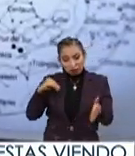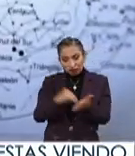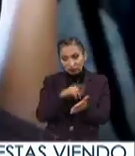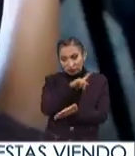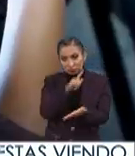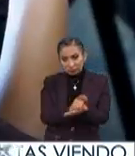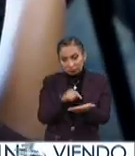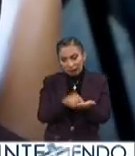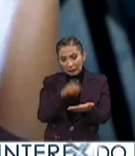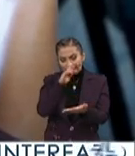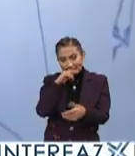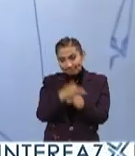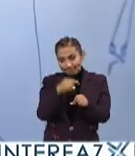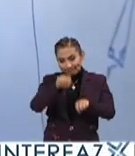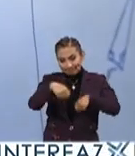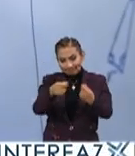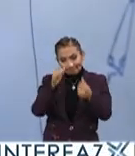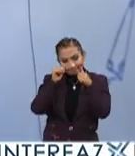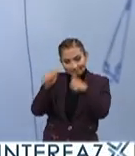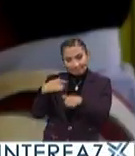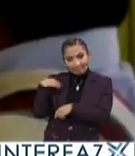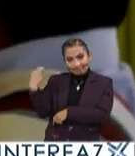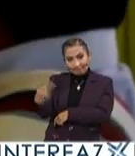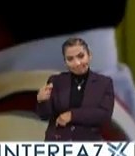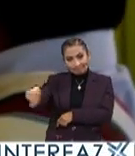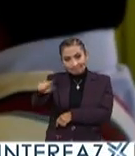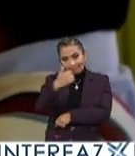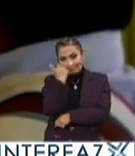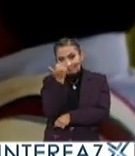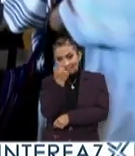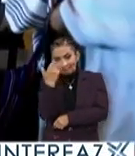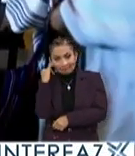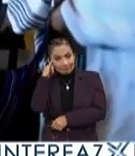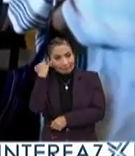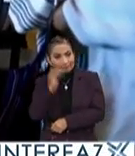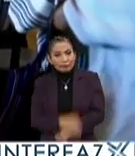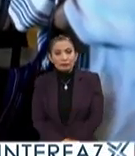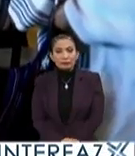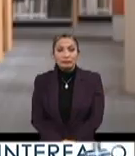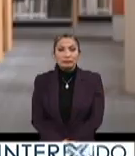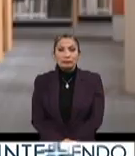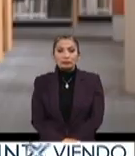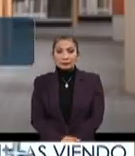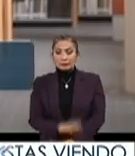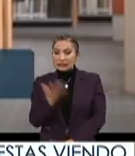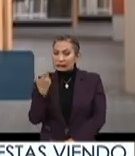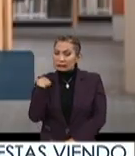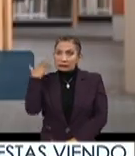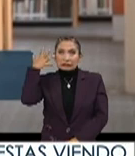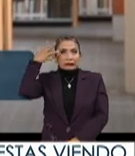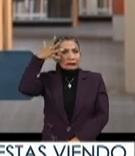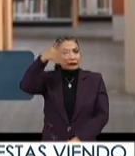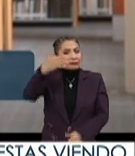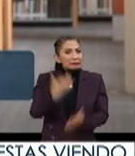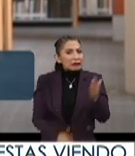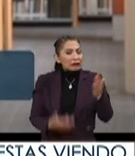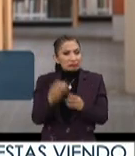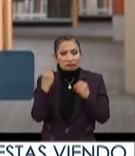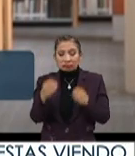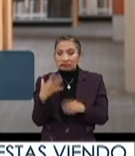la legislación la responsabilidad de atender las necesidades de los estudiantes indígenas. El desafío es enorme.